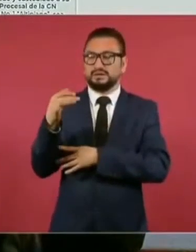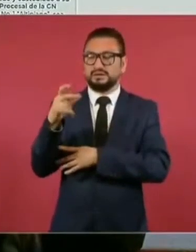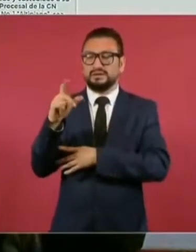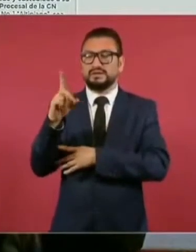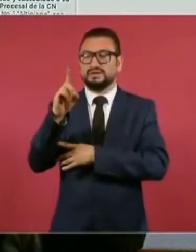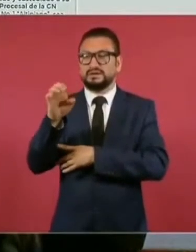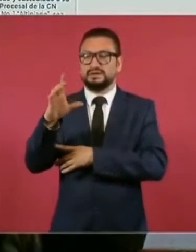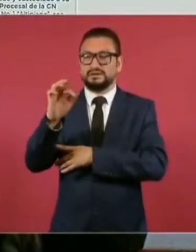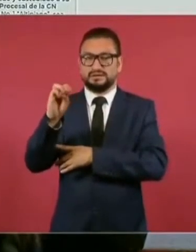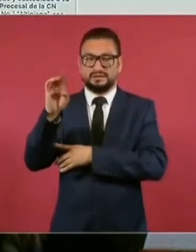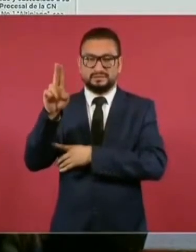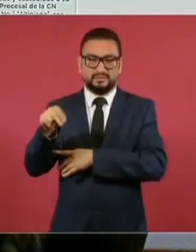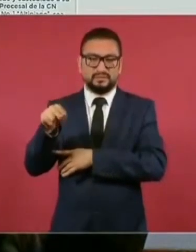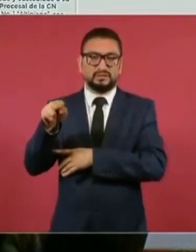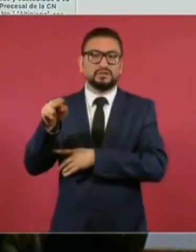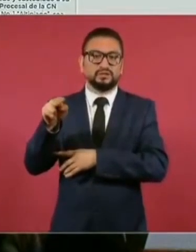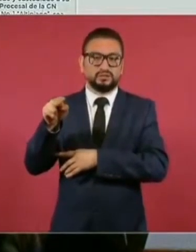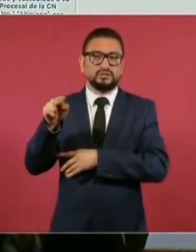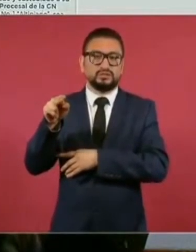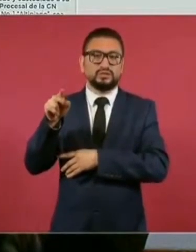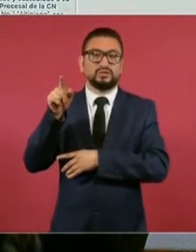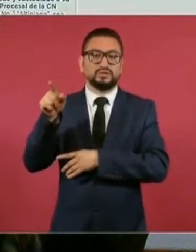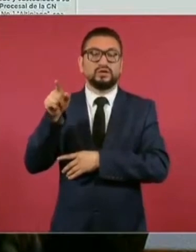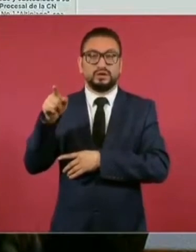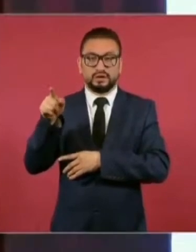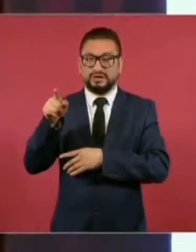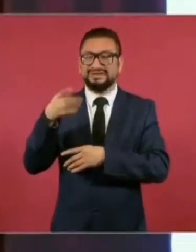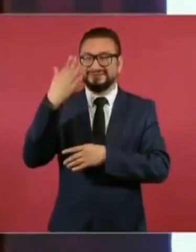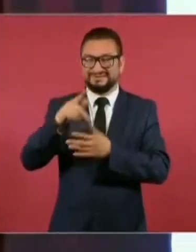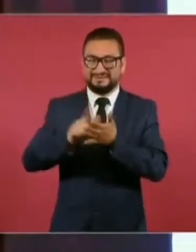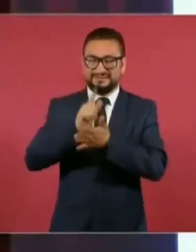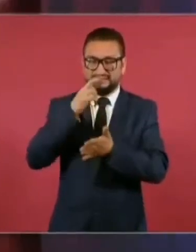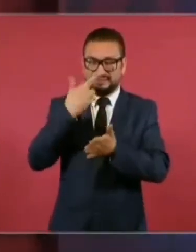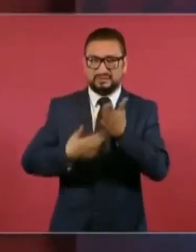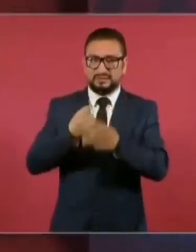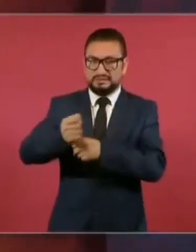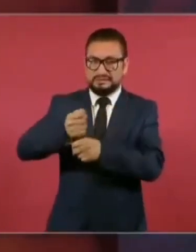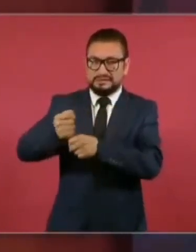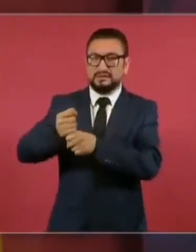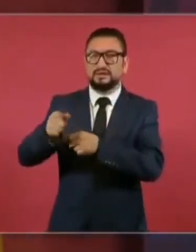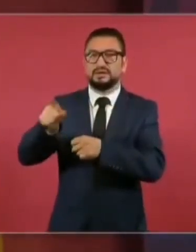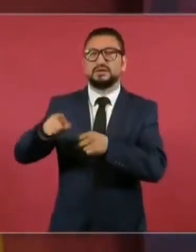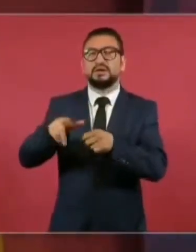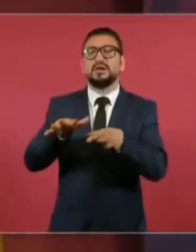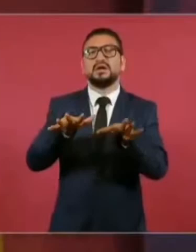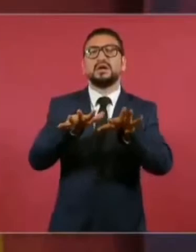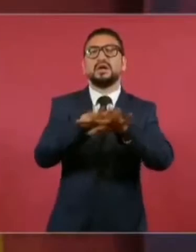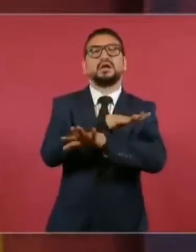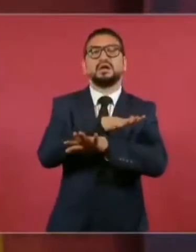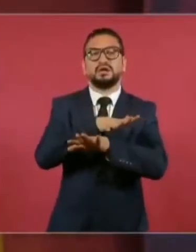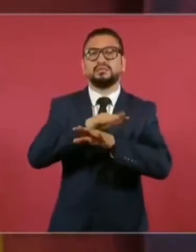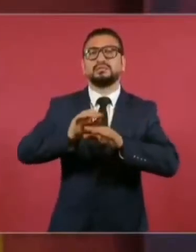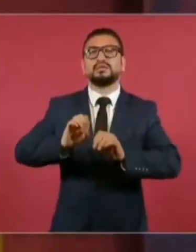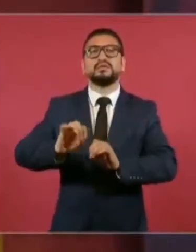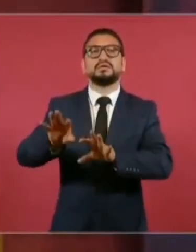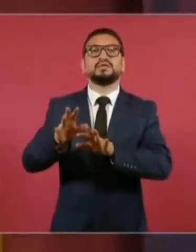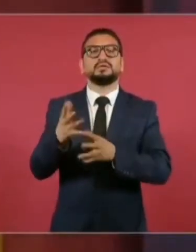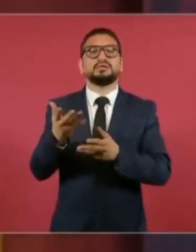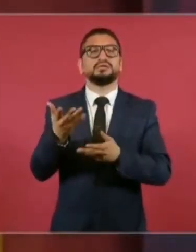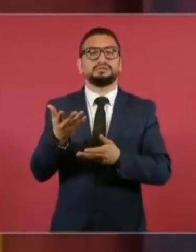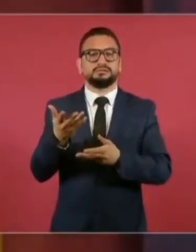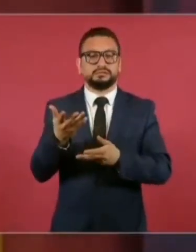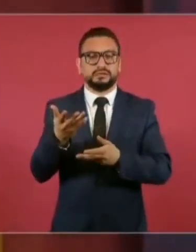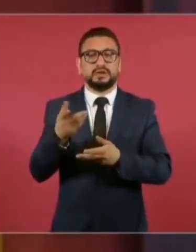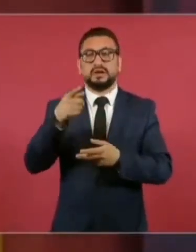Carmen Ortuño Juárez, por el delito de tortura, le da un cambio de medida cautelar y